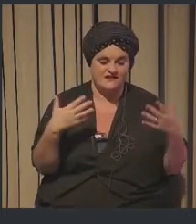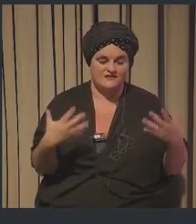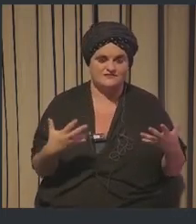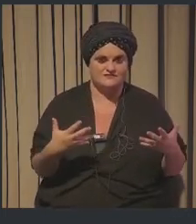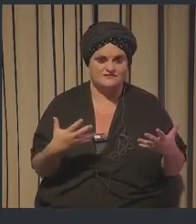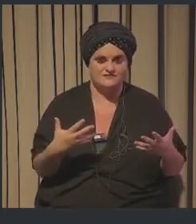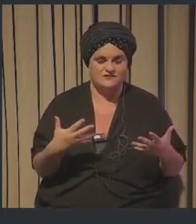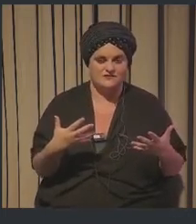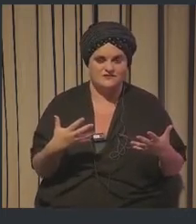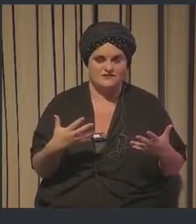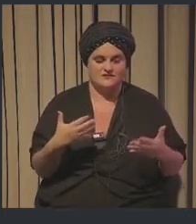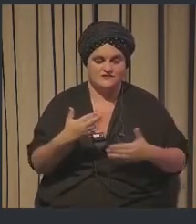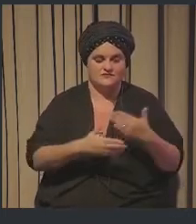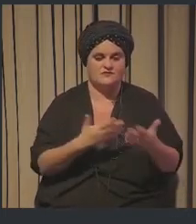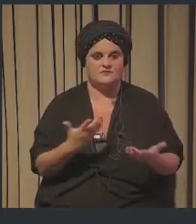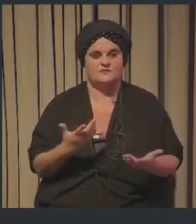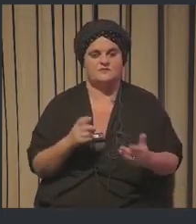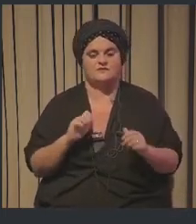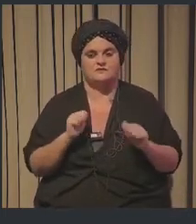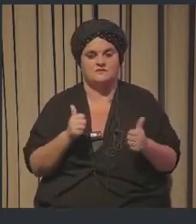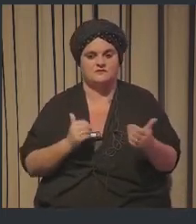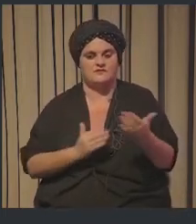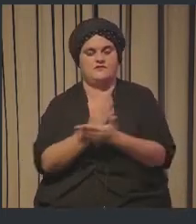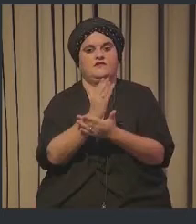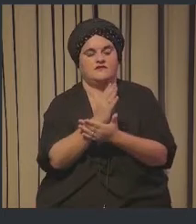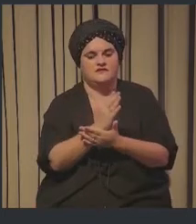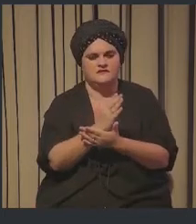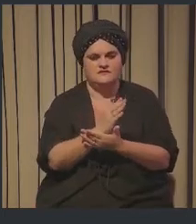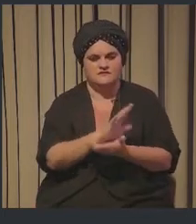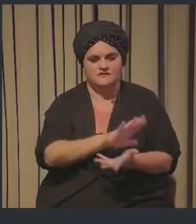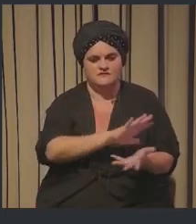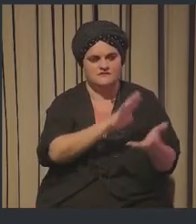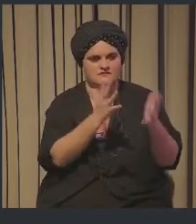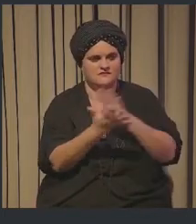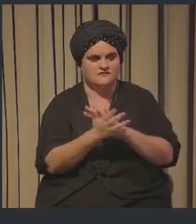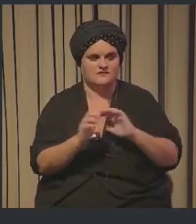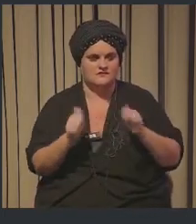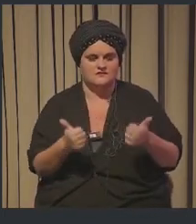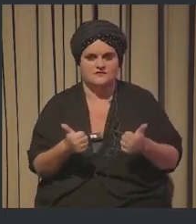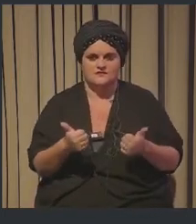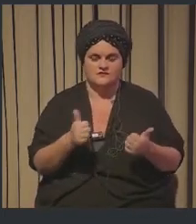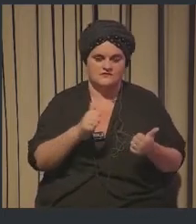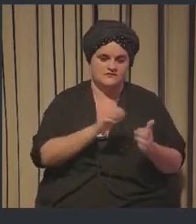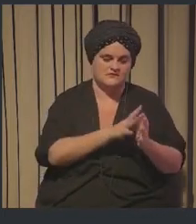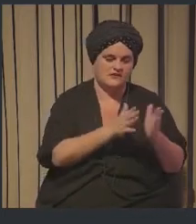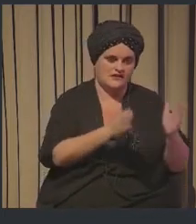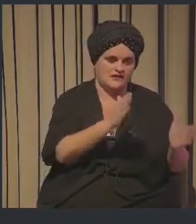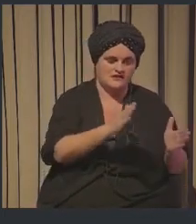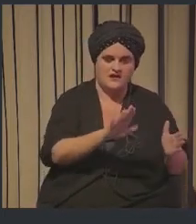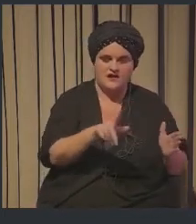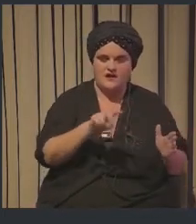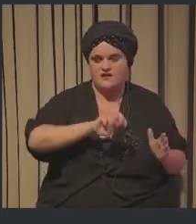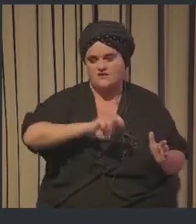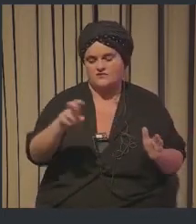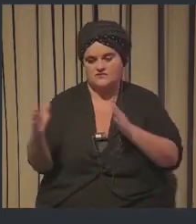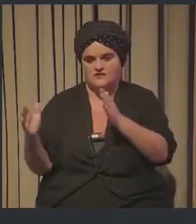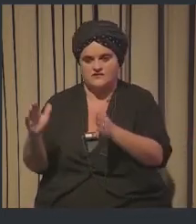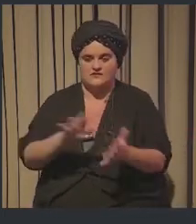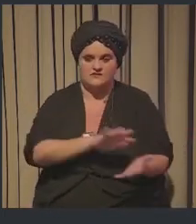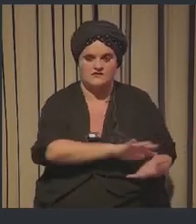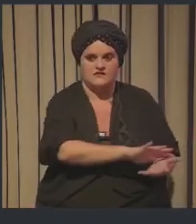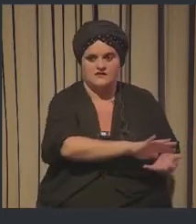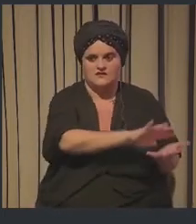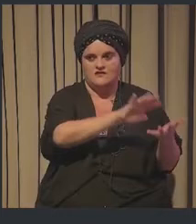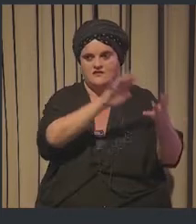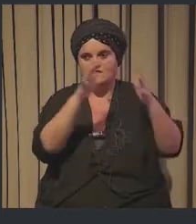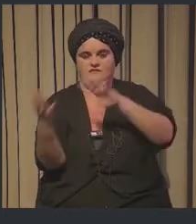una disrupción, iniciamos un proceso de transición de una era a otra. Y esto siempre es una época difícil, porque